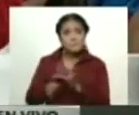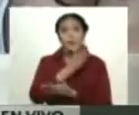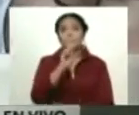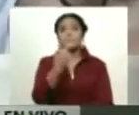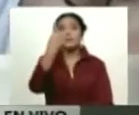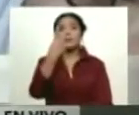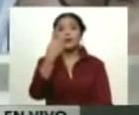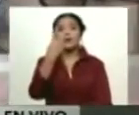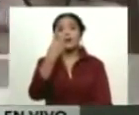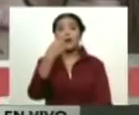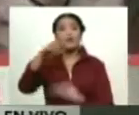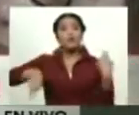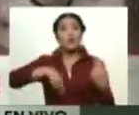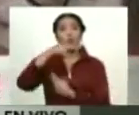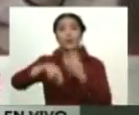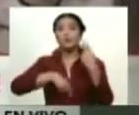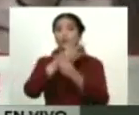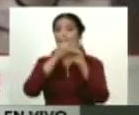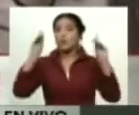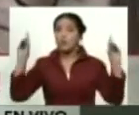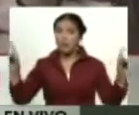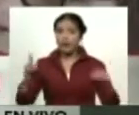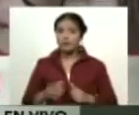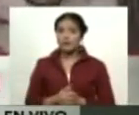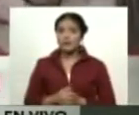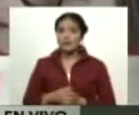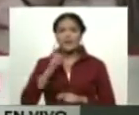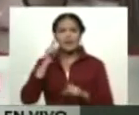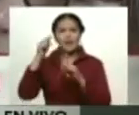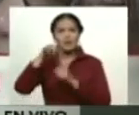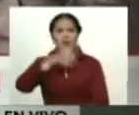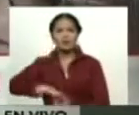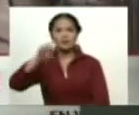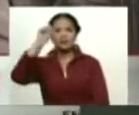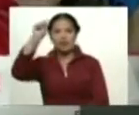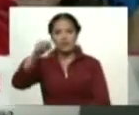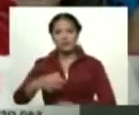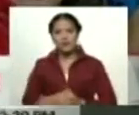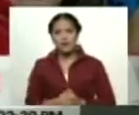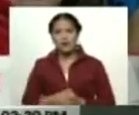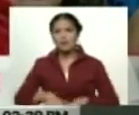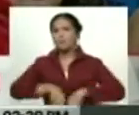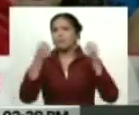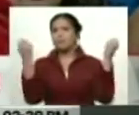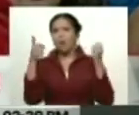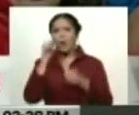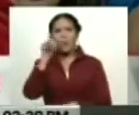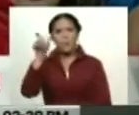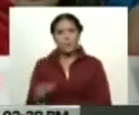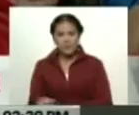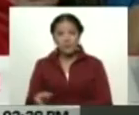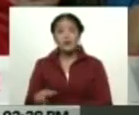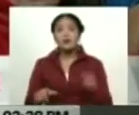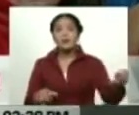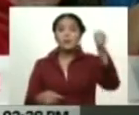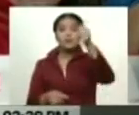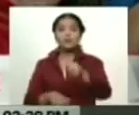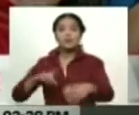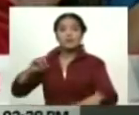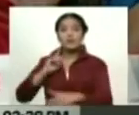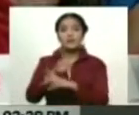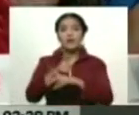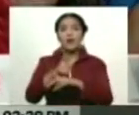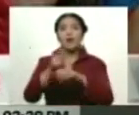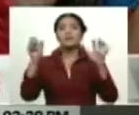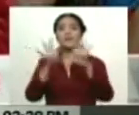experiencia de revolución democrática rumbo al socialismo. Y destruyeron Allende. Y le impusieron una dictadura de